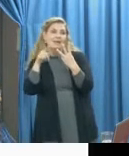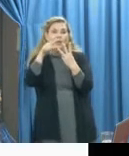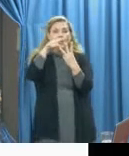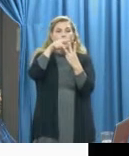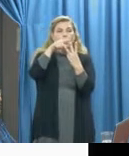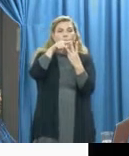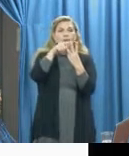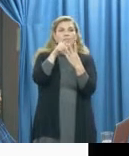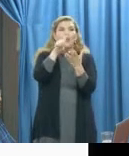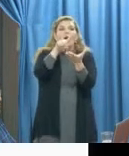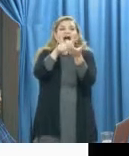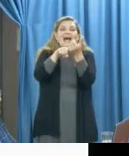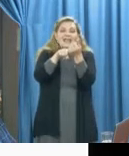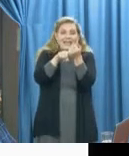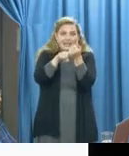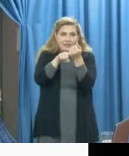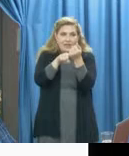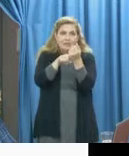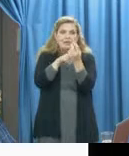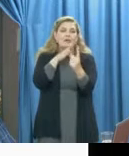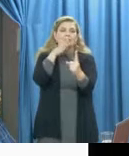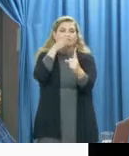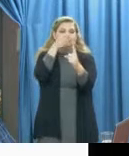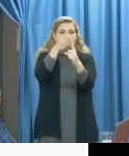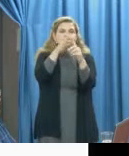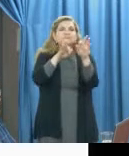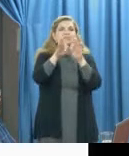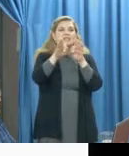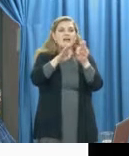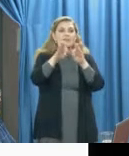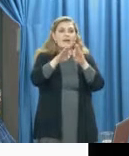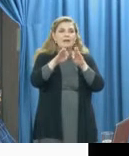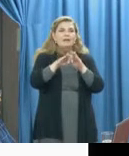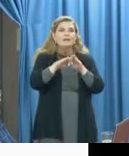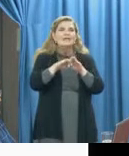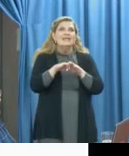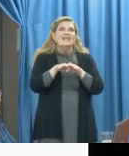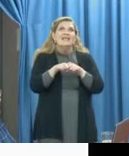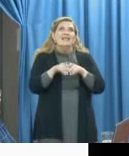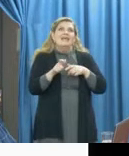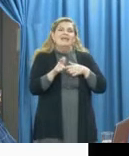oído medio tiene la función de transmitir el sonido, es